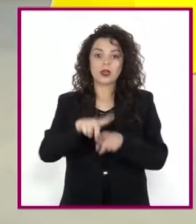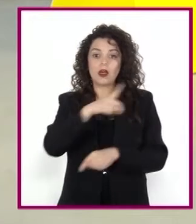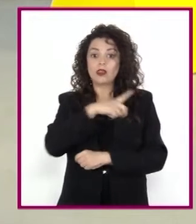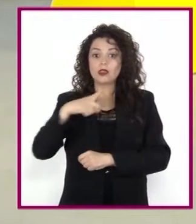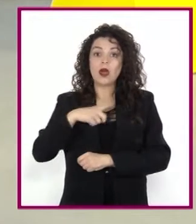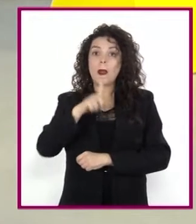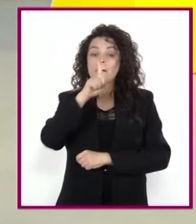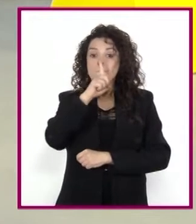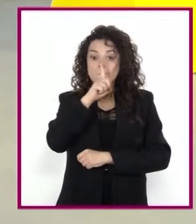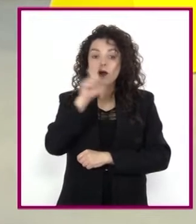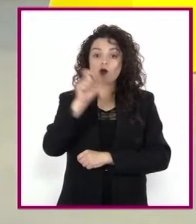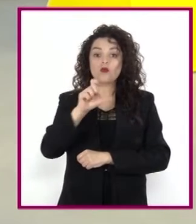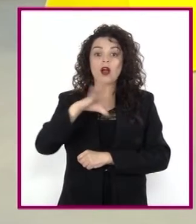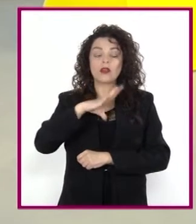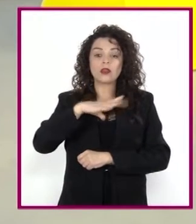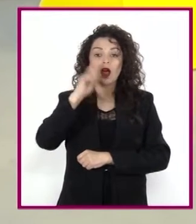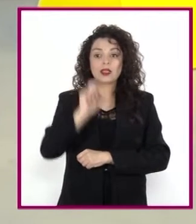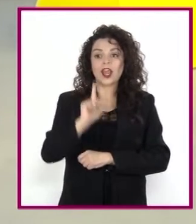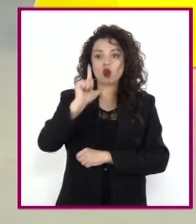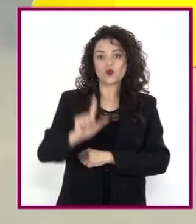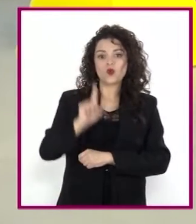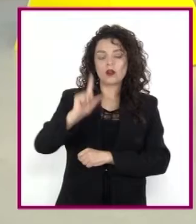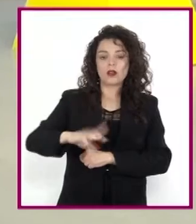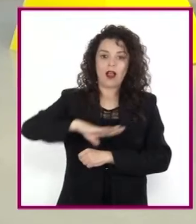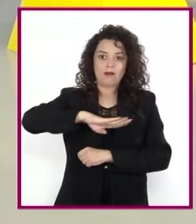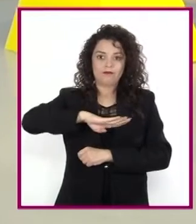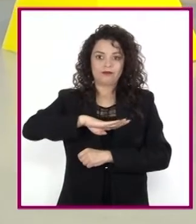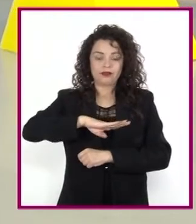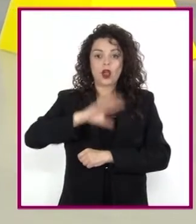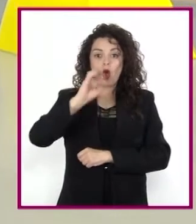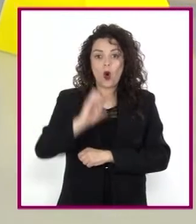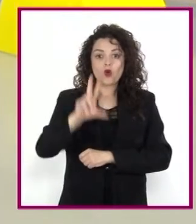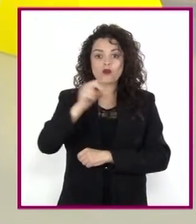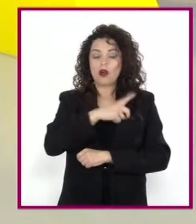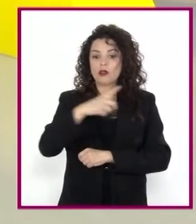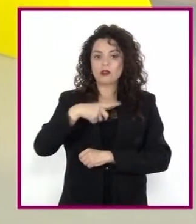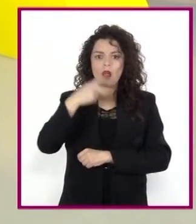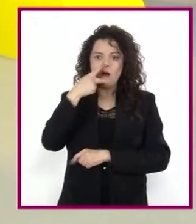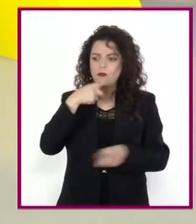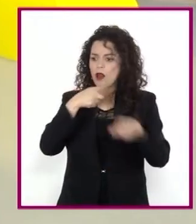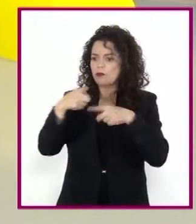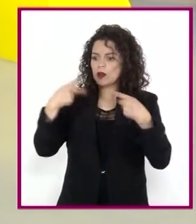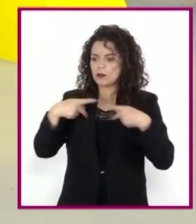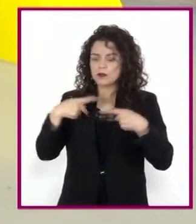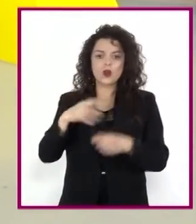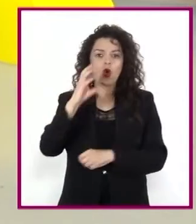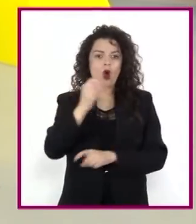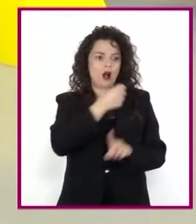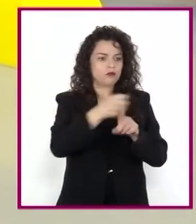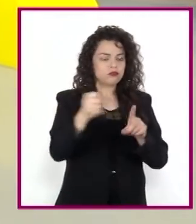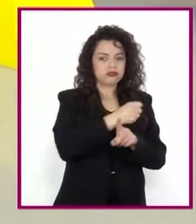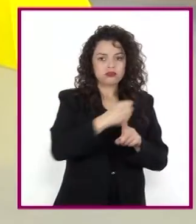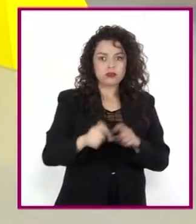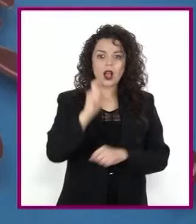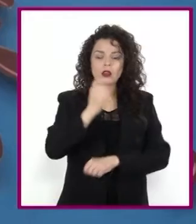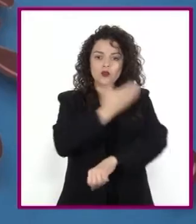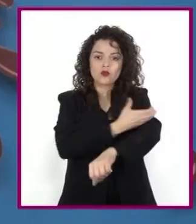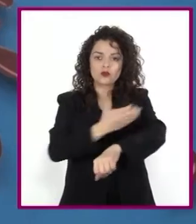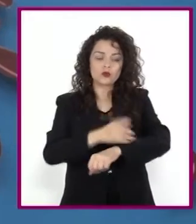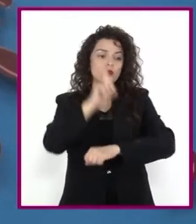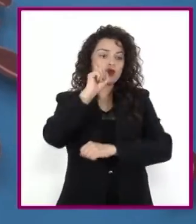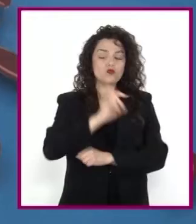en las ceremonias cívicas o no maltratar física o verbalmente a ninguna de las compañeras, compañeros o